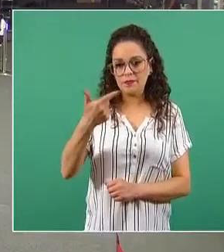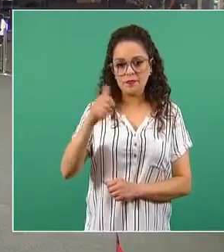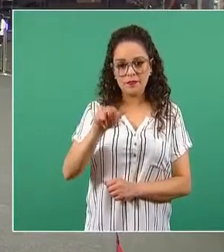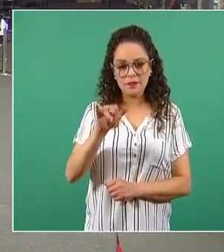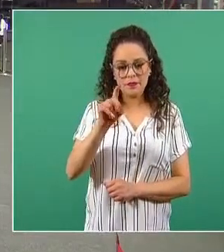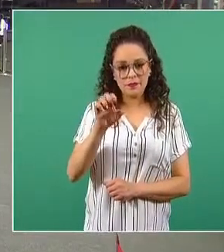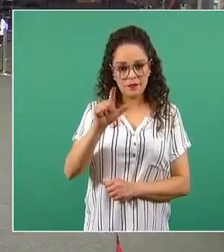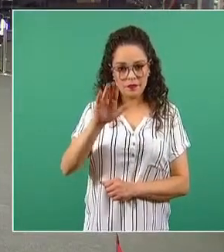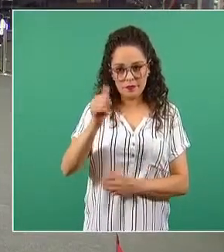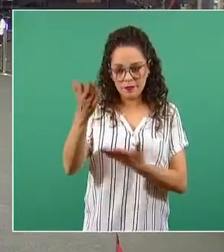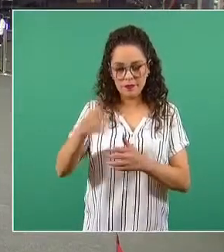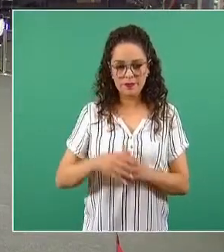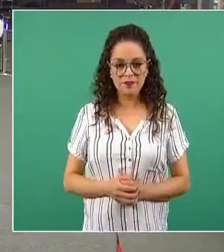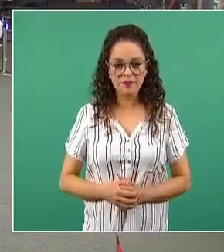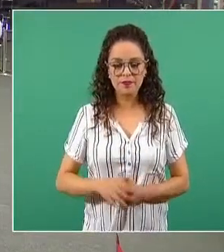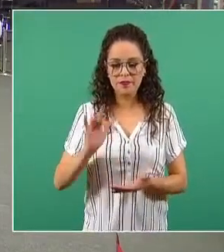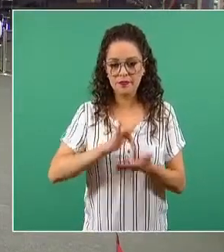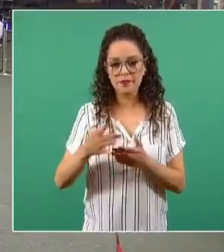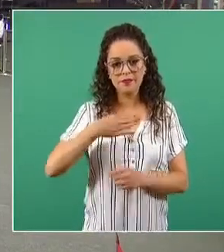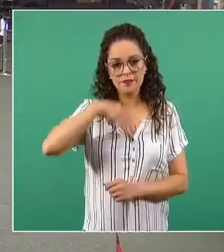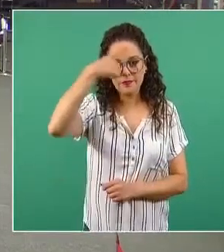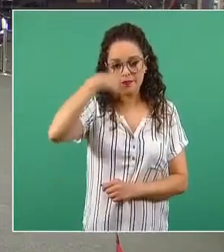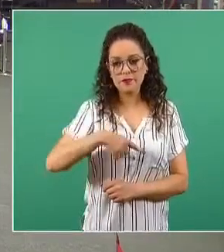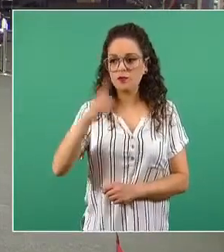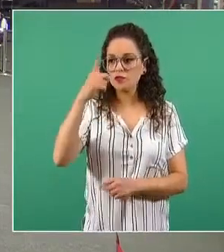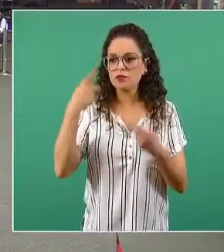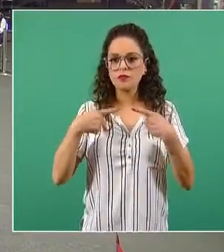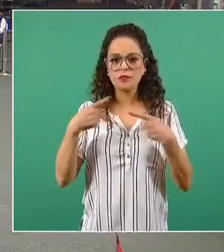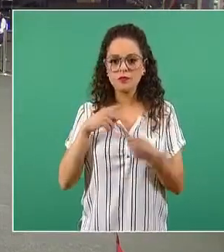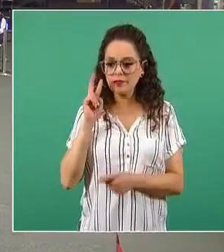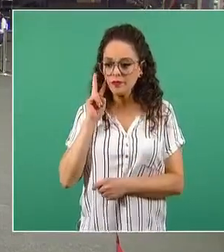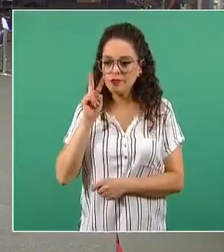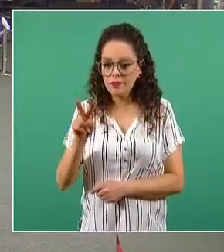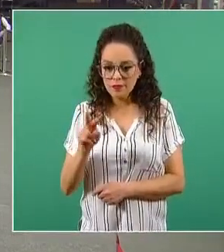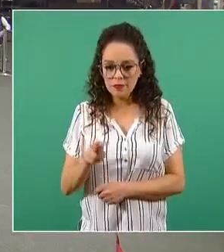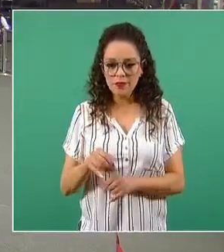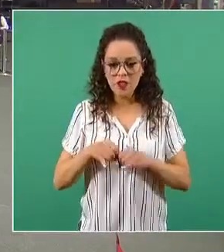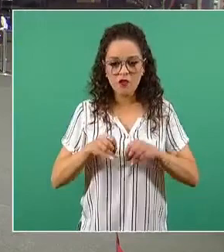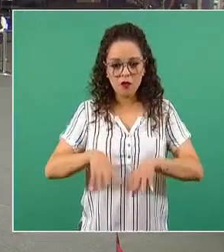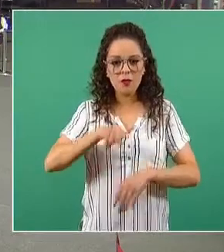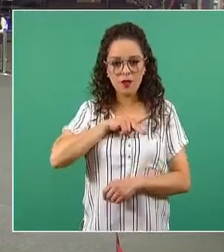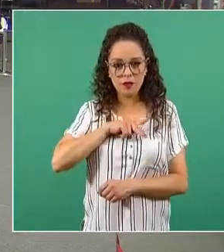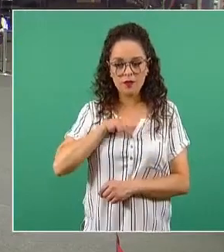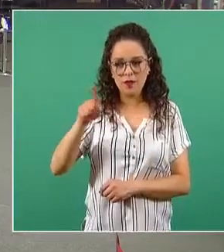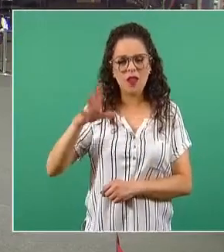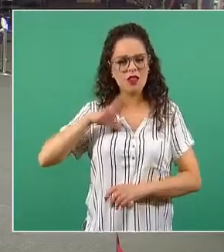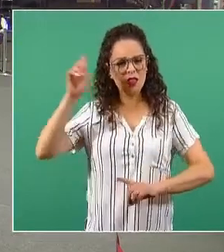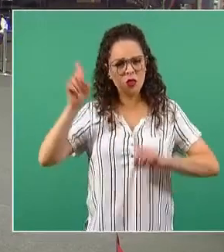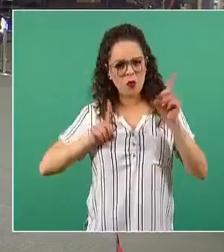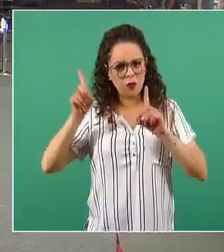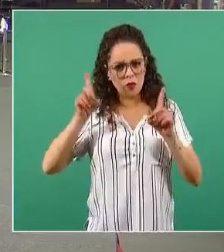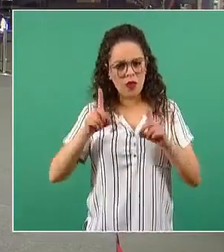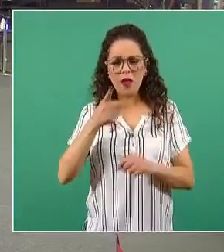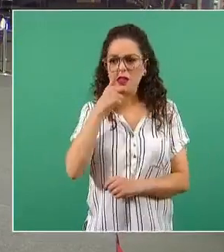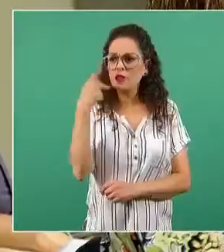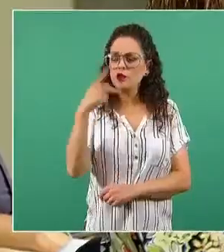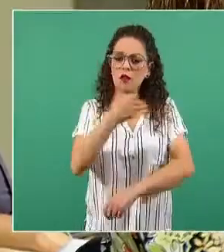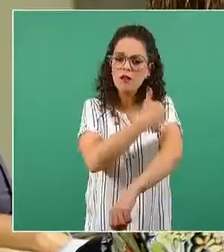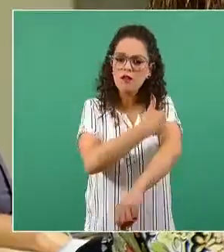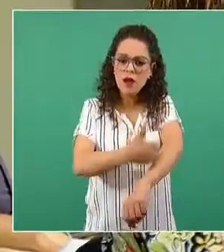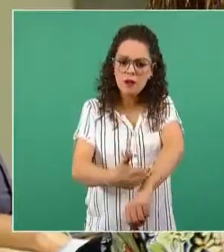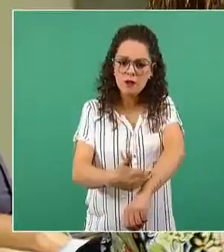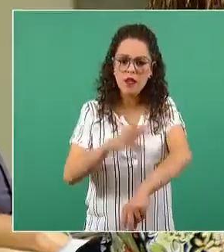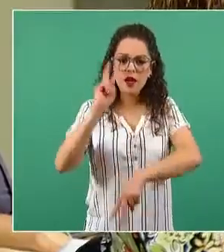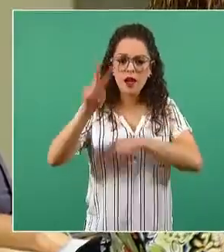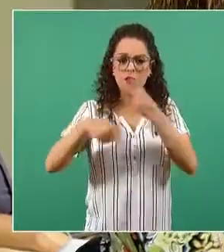favor. Uno de nuestros lectores tiene una duda. Nos platica que un familiar de él se aplicó